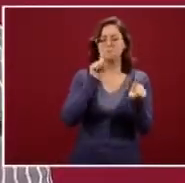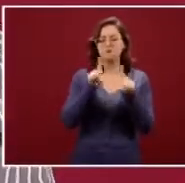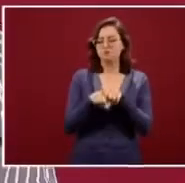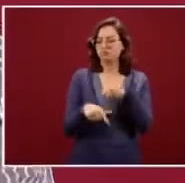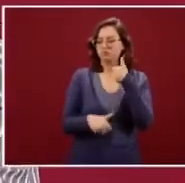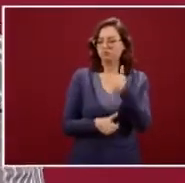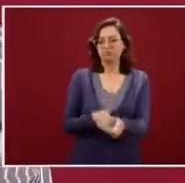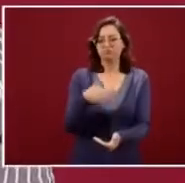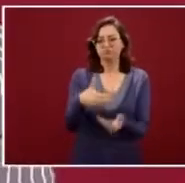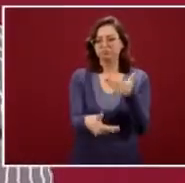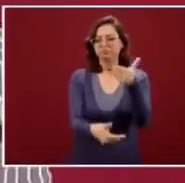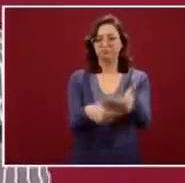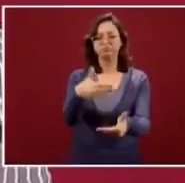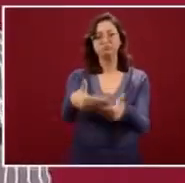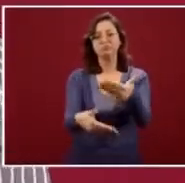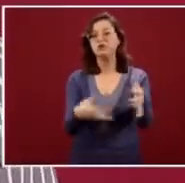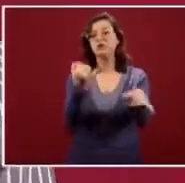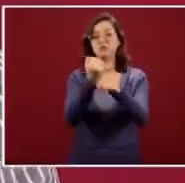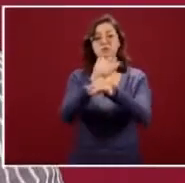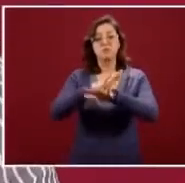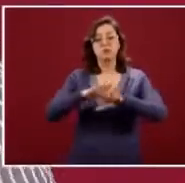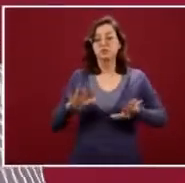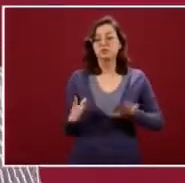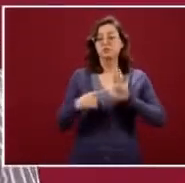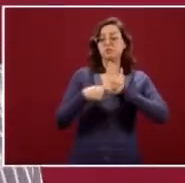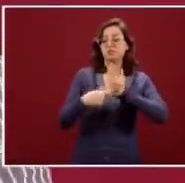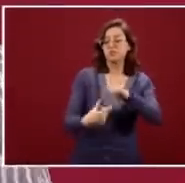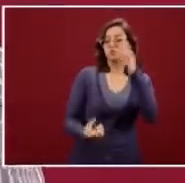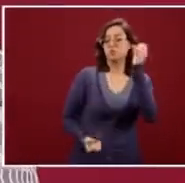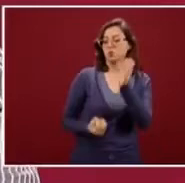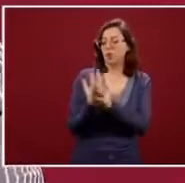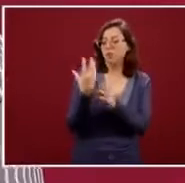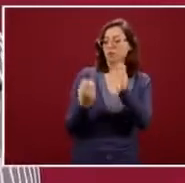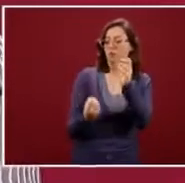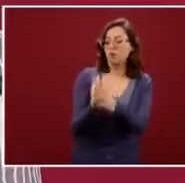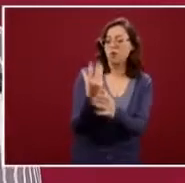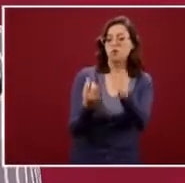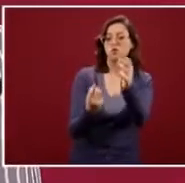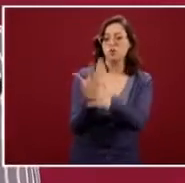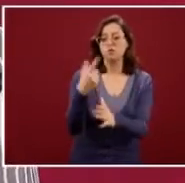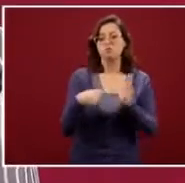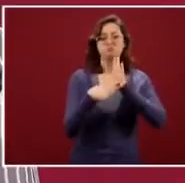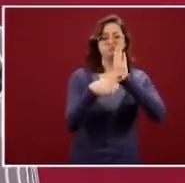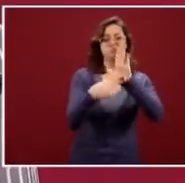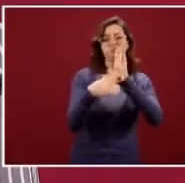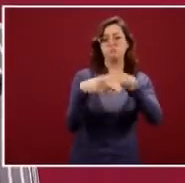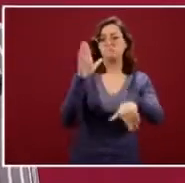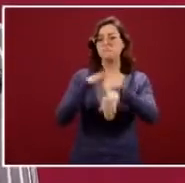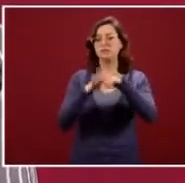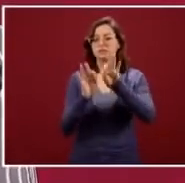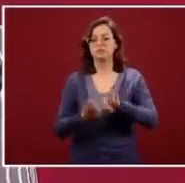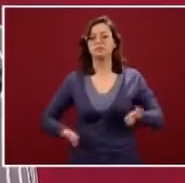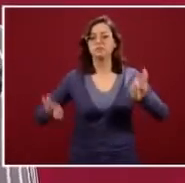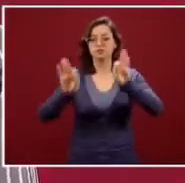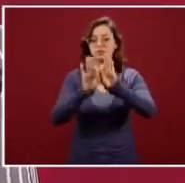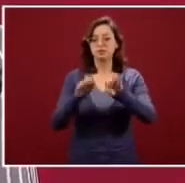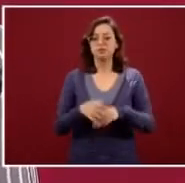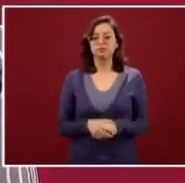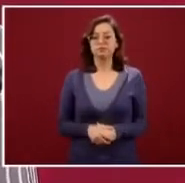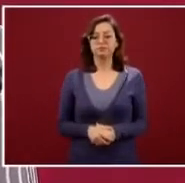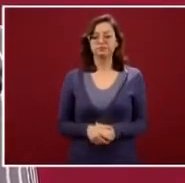la manera de presentar la información para ir destacando los elementos que son más importantes.